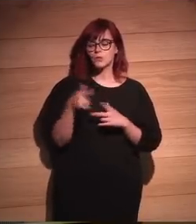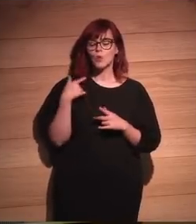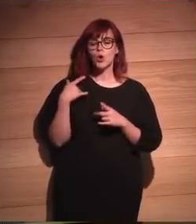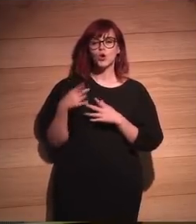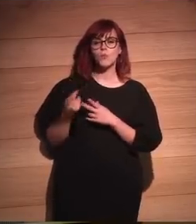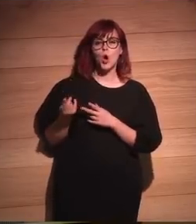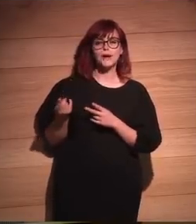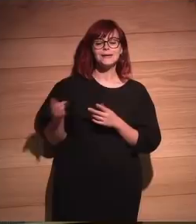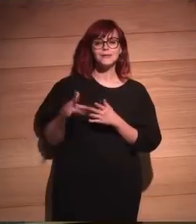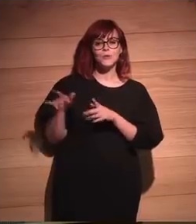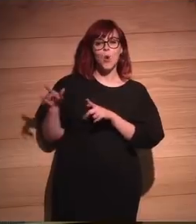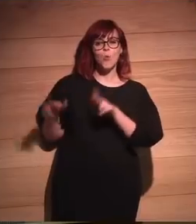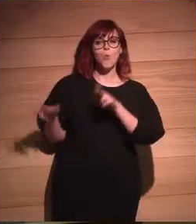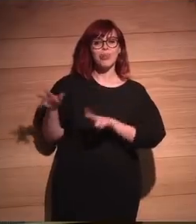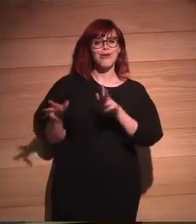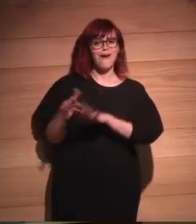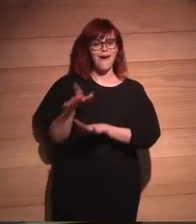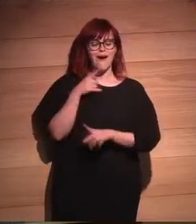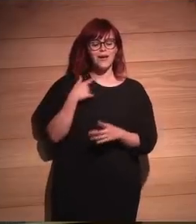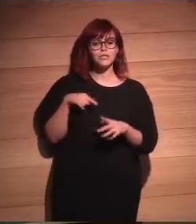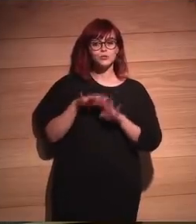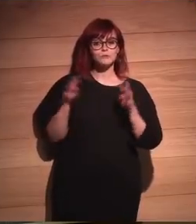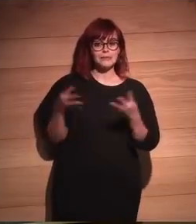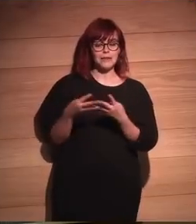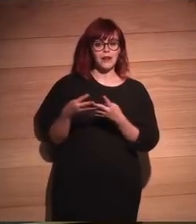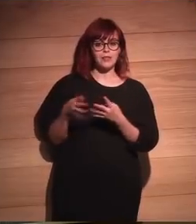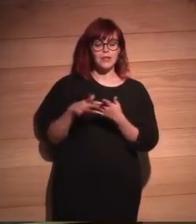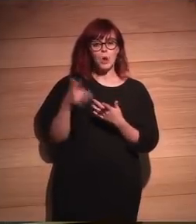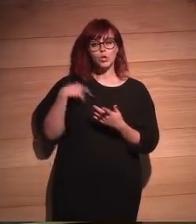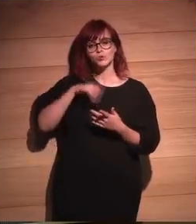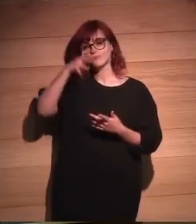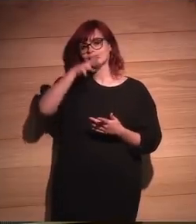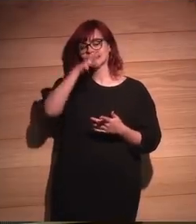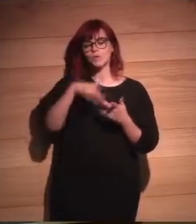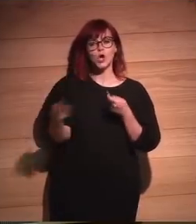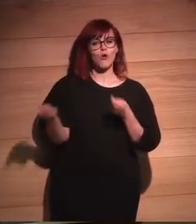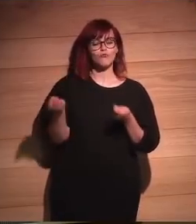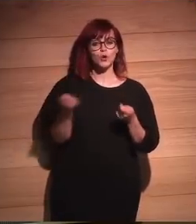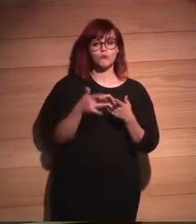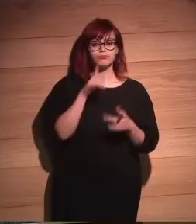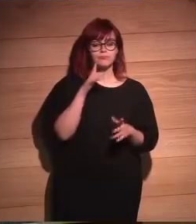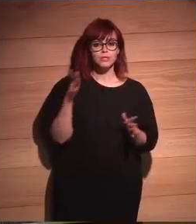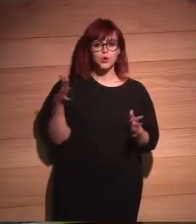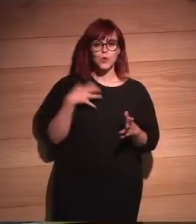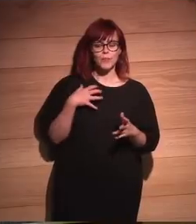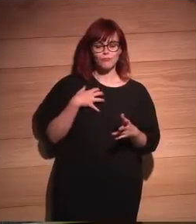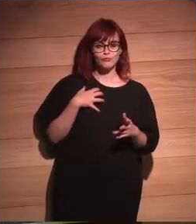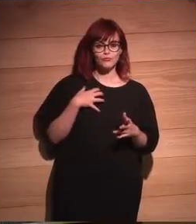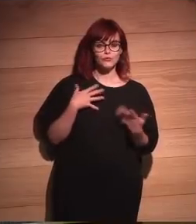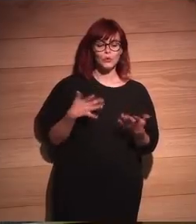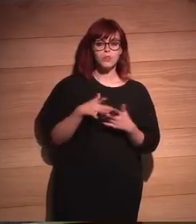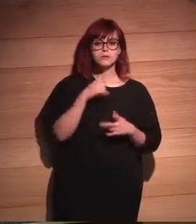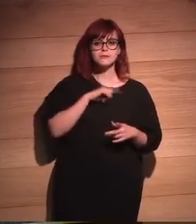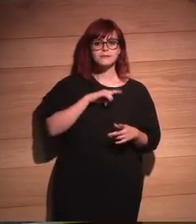está generando como digamos un vacío en nuestro sistema, digamos, de control, y por tanto en nuestra posibilidad para poder seguir